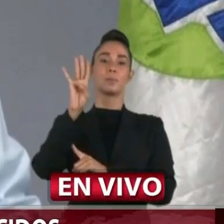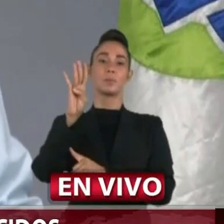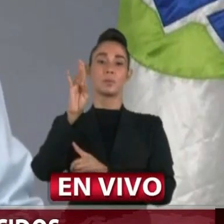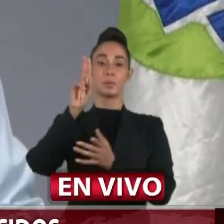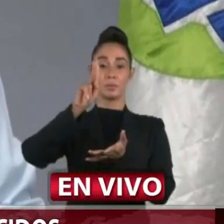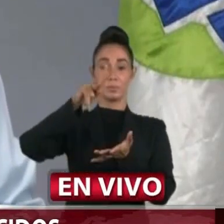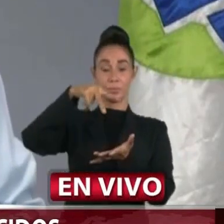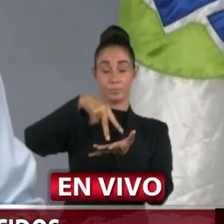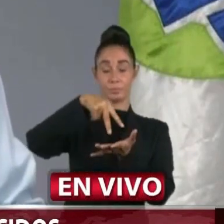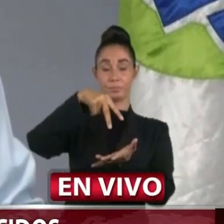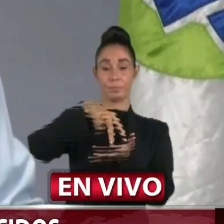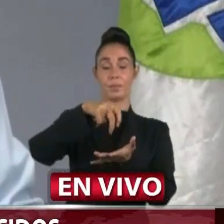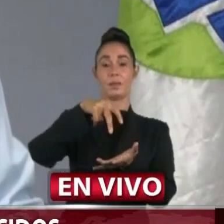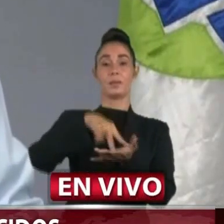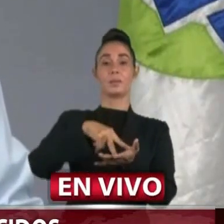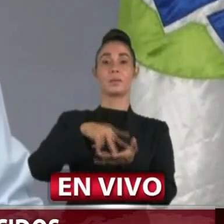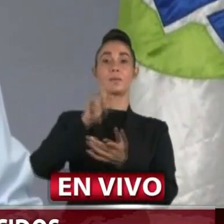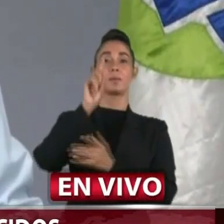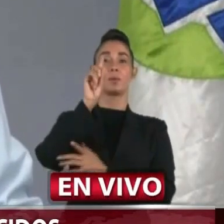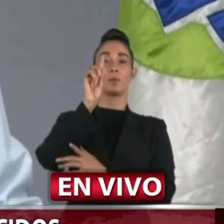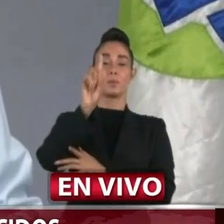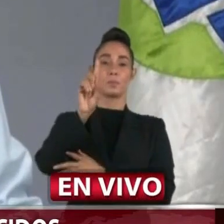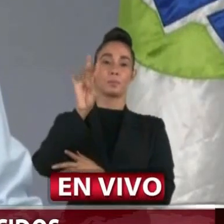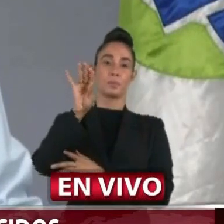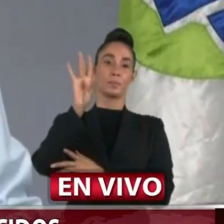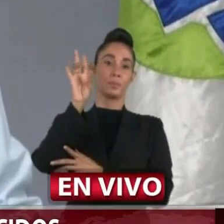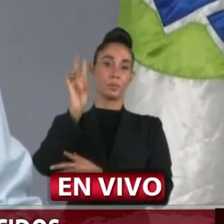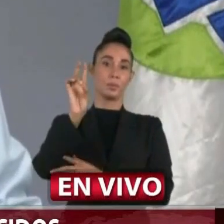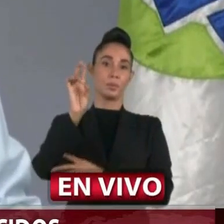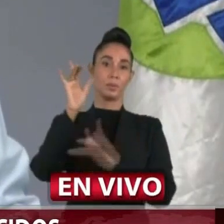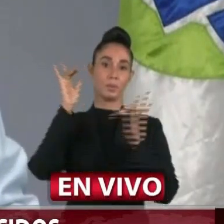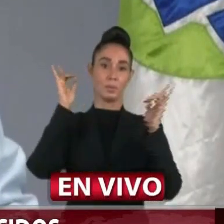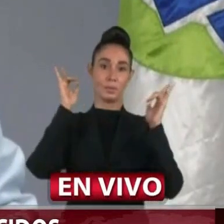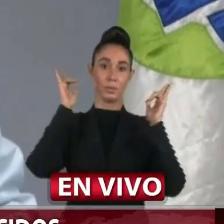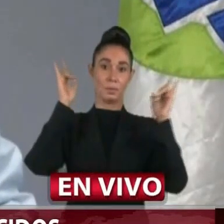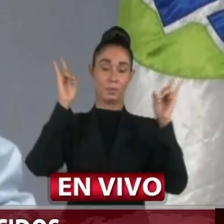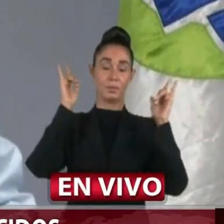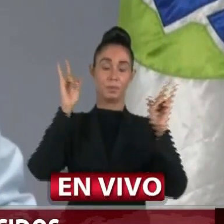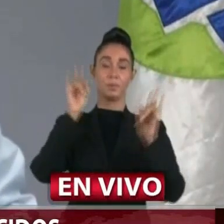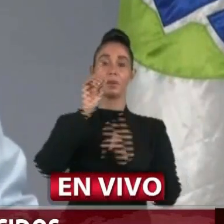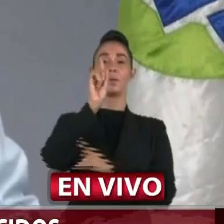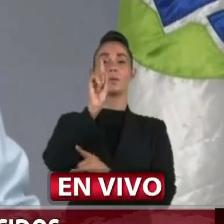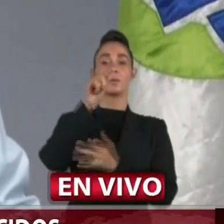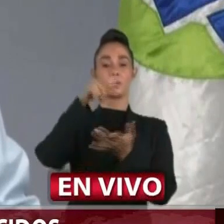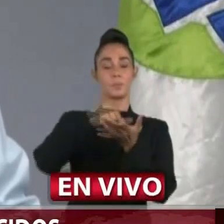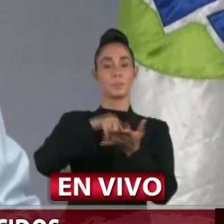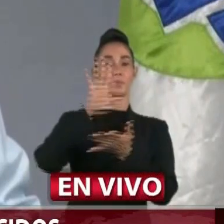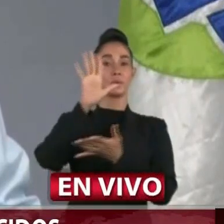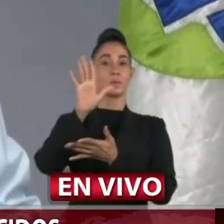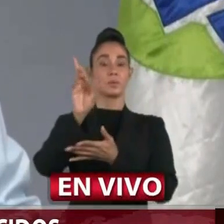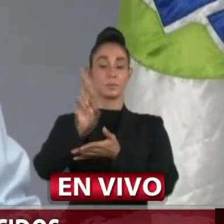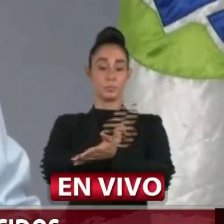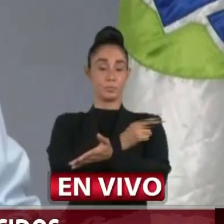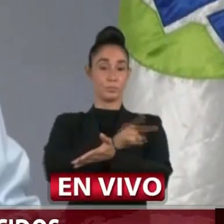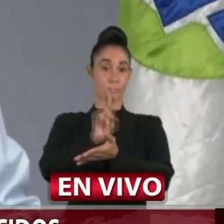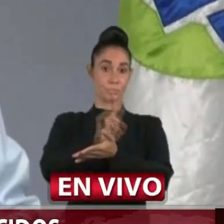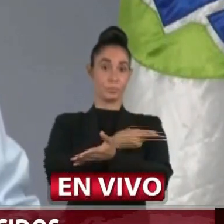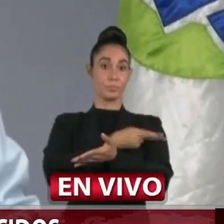1.5% Higüey y 1.5% La Romana.